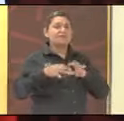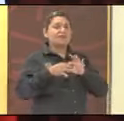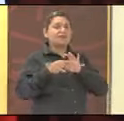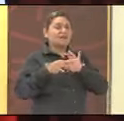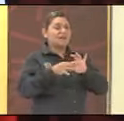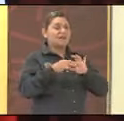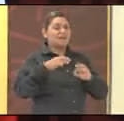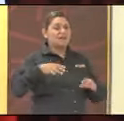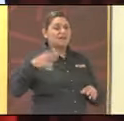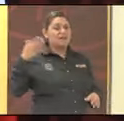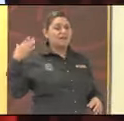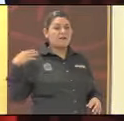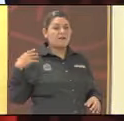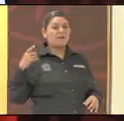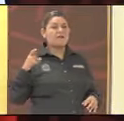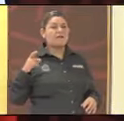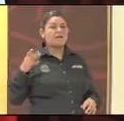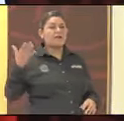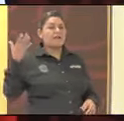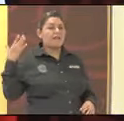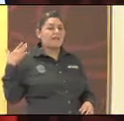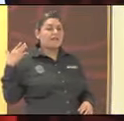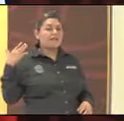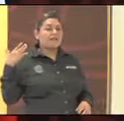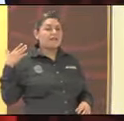tuvimos, ¿cuándo fue la sesión?